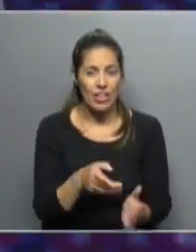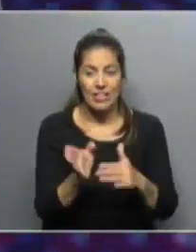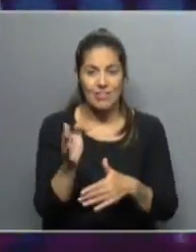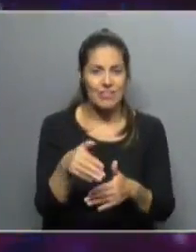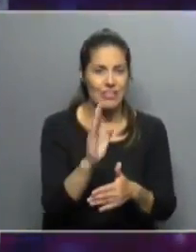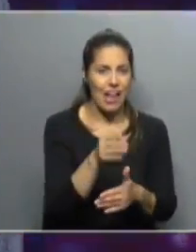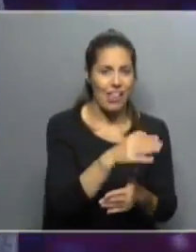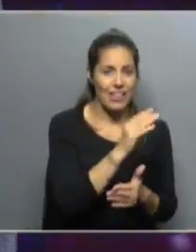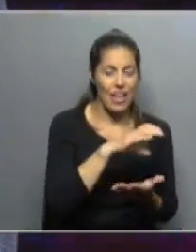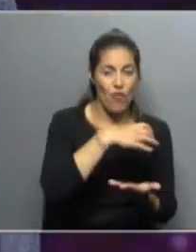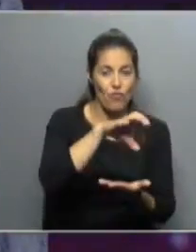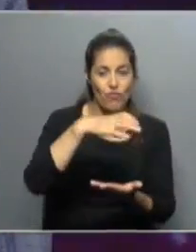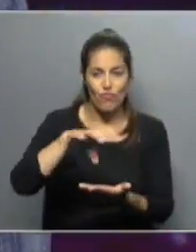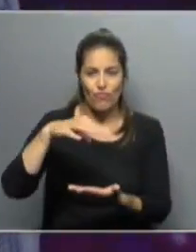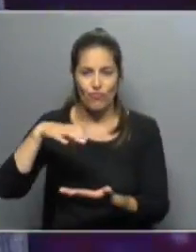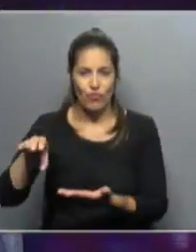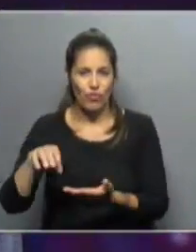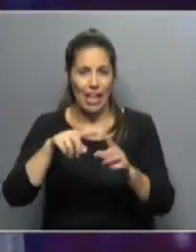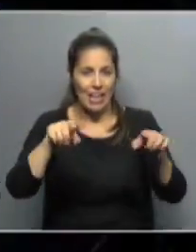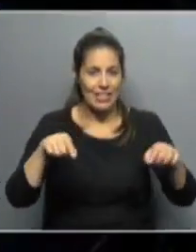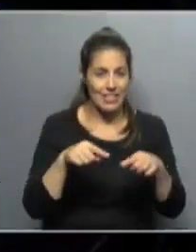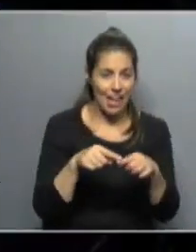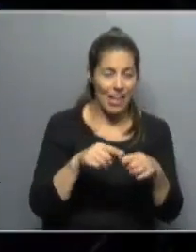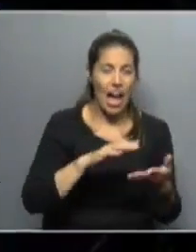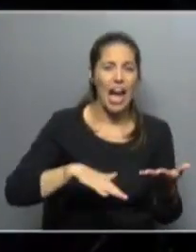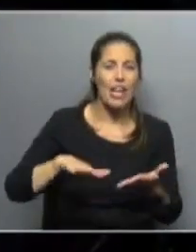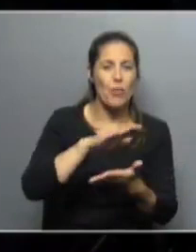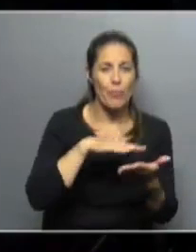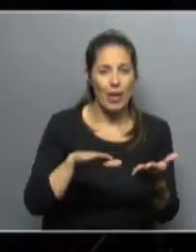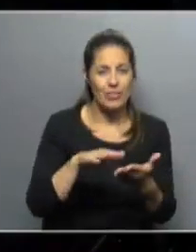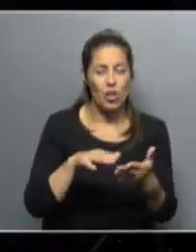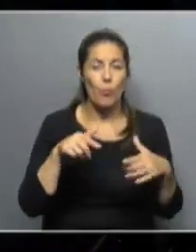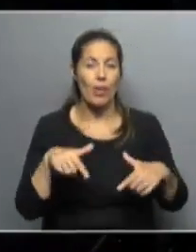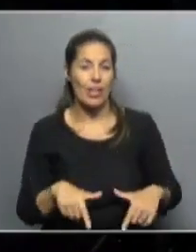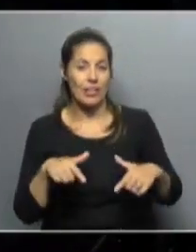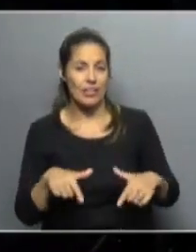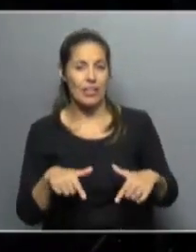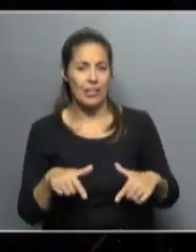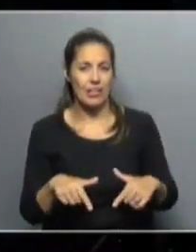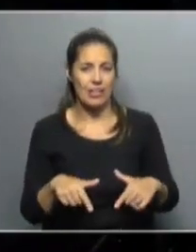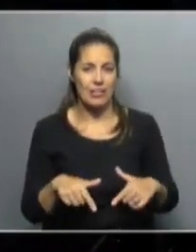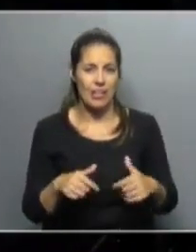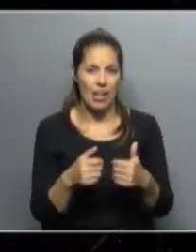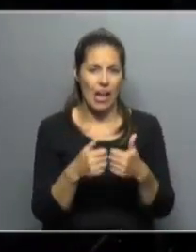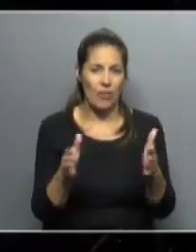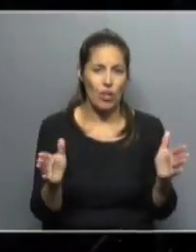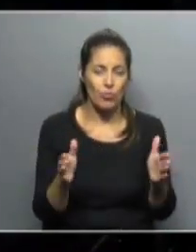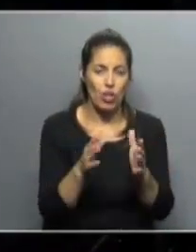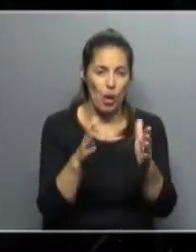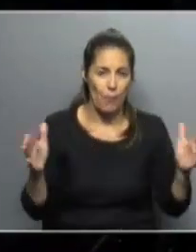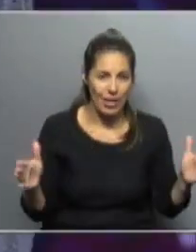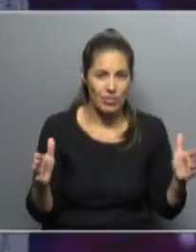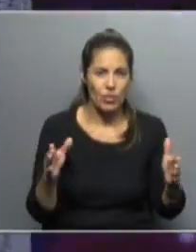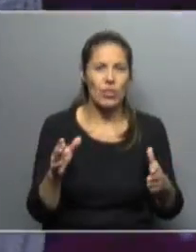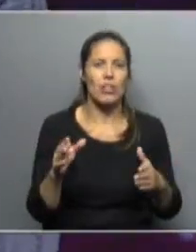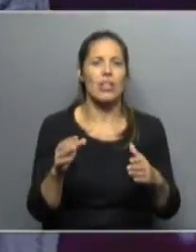funciones descentralizadas, en las salas o en los espacios, porque la Intendencia se ha abierto muchos espacios, centros culturales. La Casa